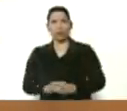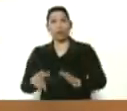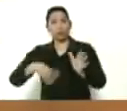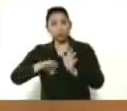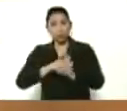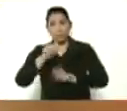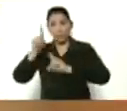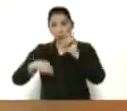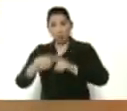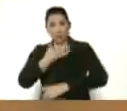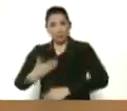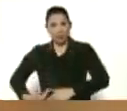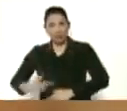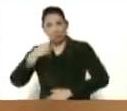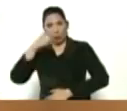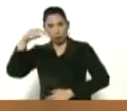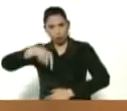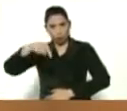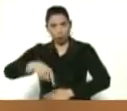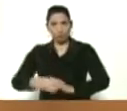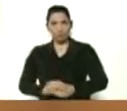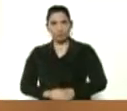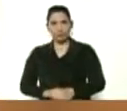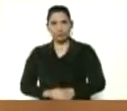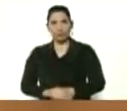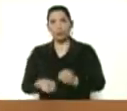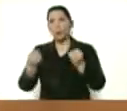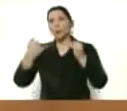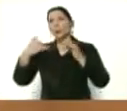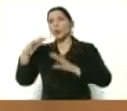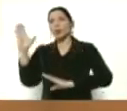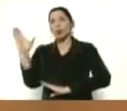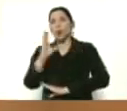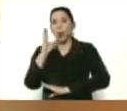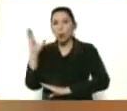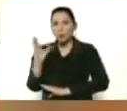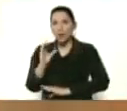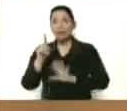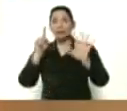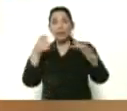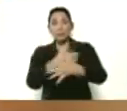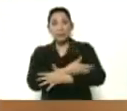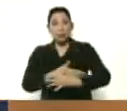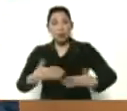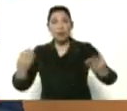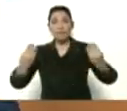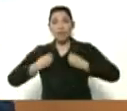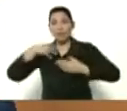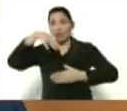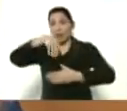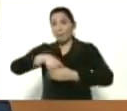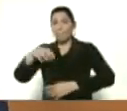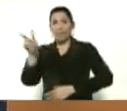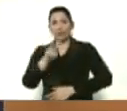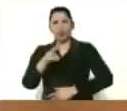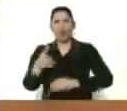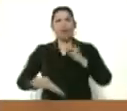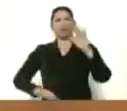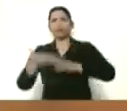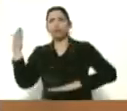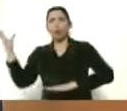el presidente Maduro hoy. ¿Cuántos colombianos de los 6 millones que viven en Venezuela se han regresado a Colombia?